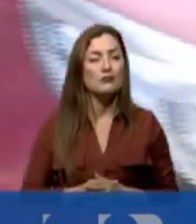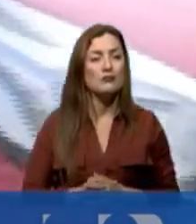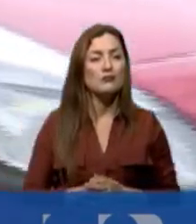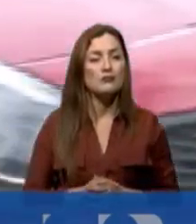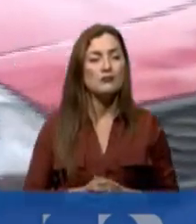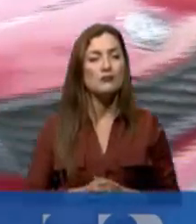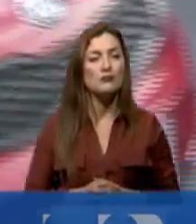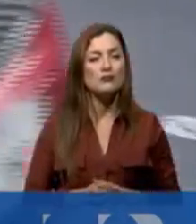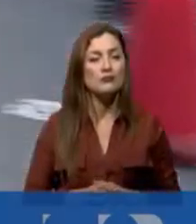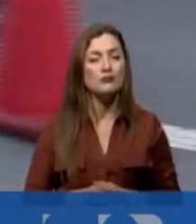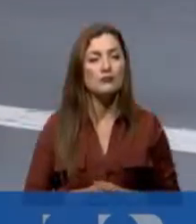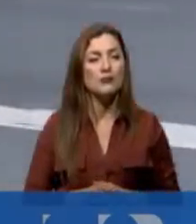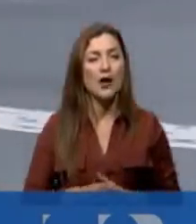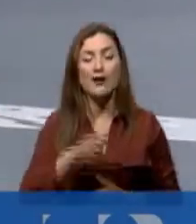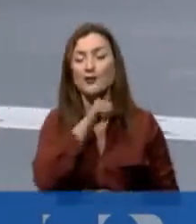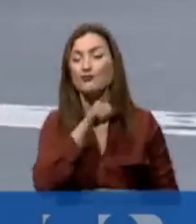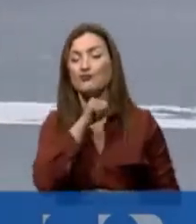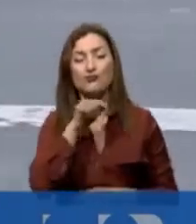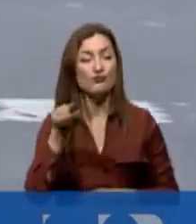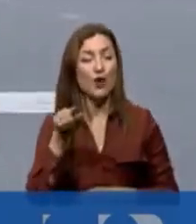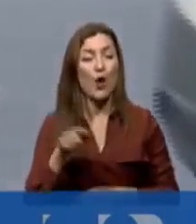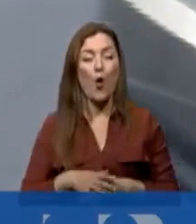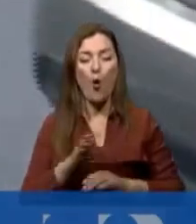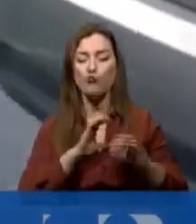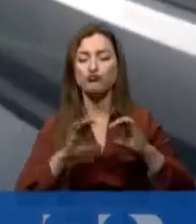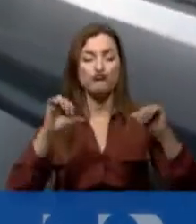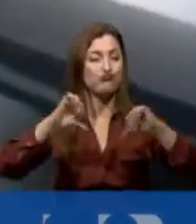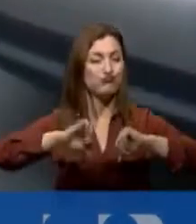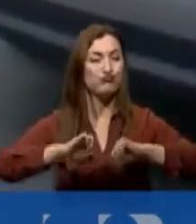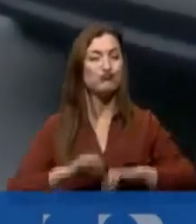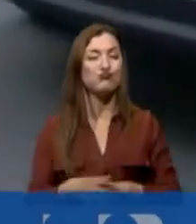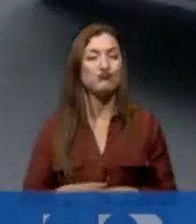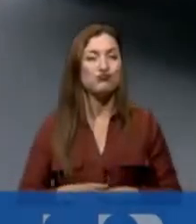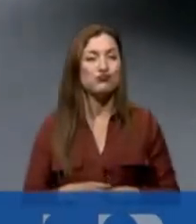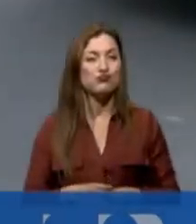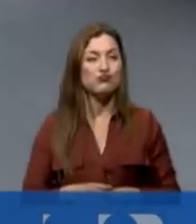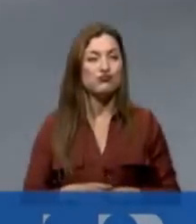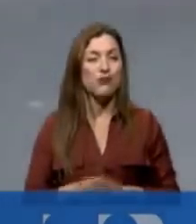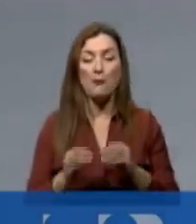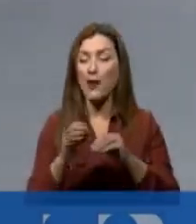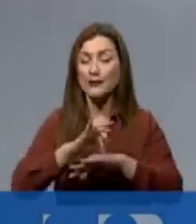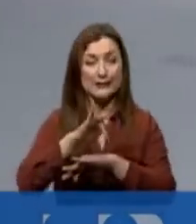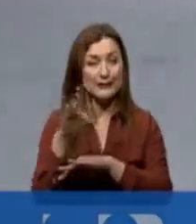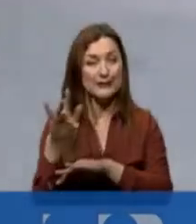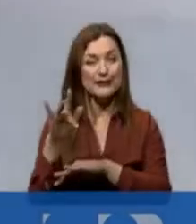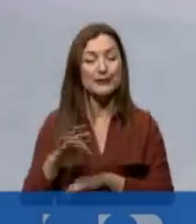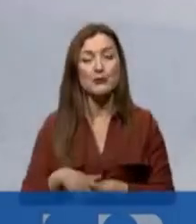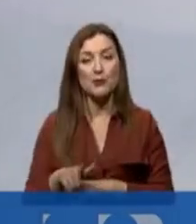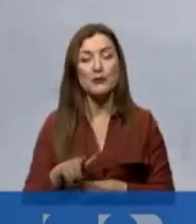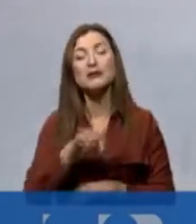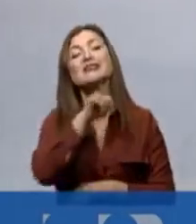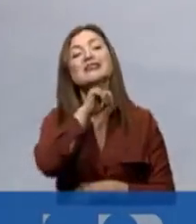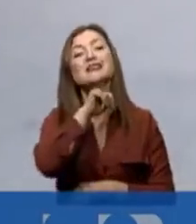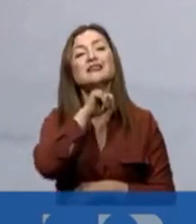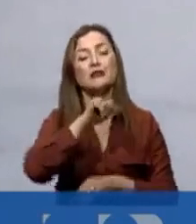justamente los delincuentes en la ciudad. Como lo mencionamos más temprano, y los índices de asaltos, por